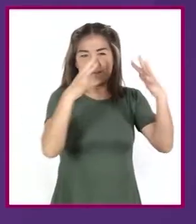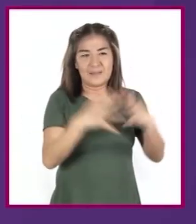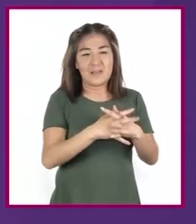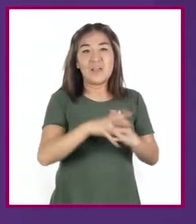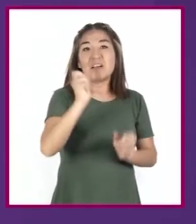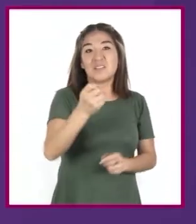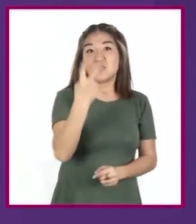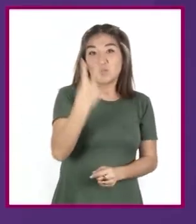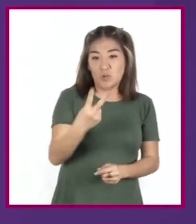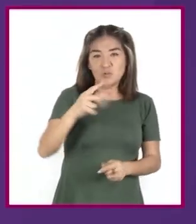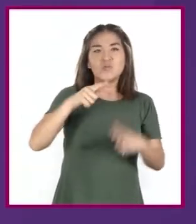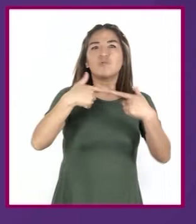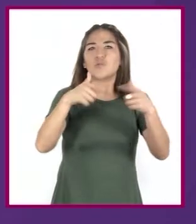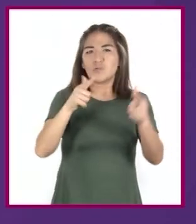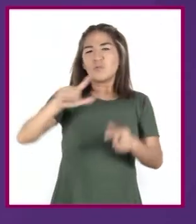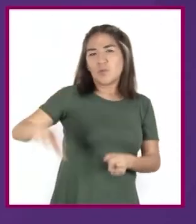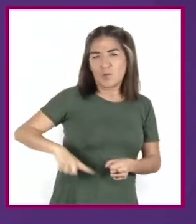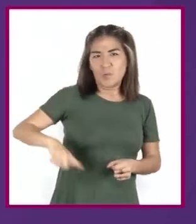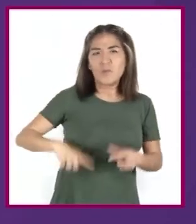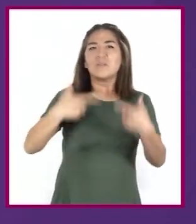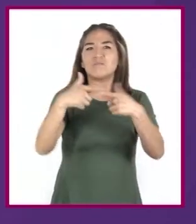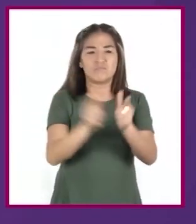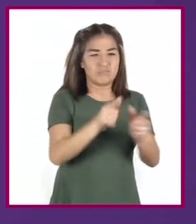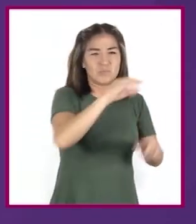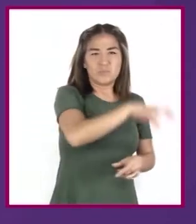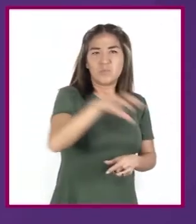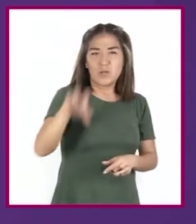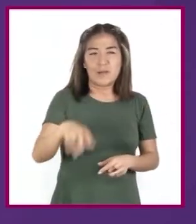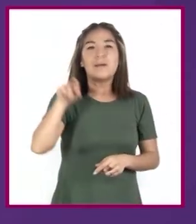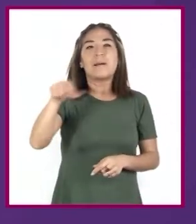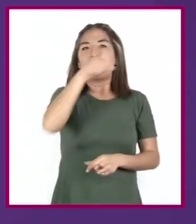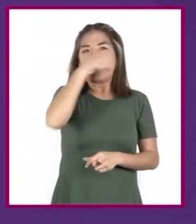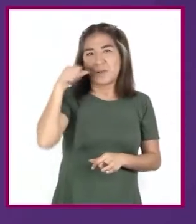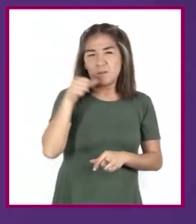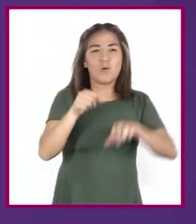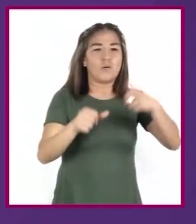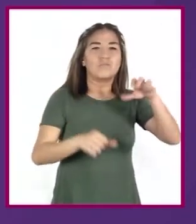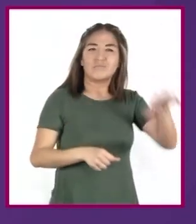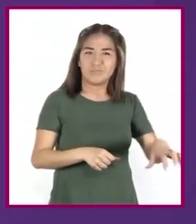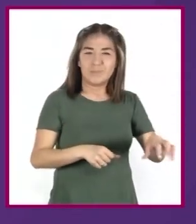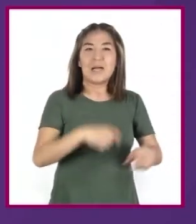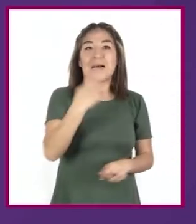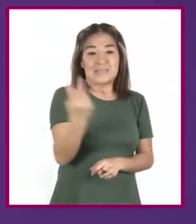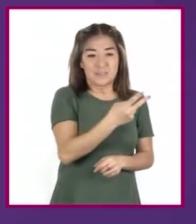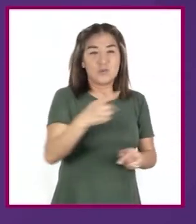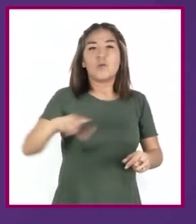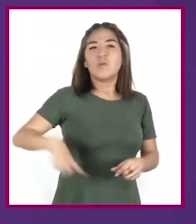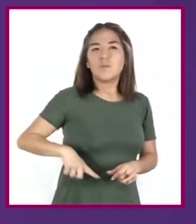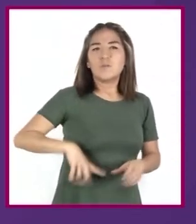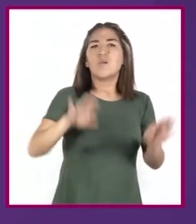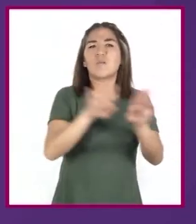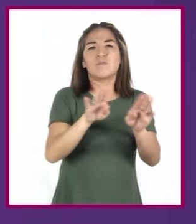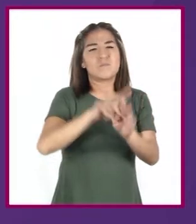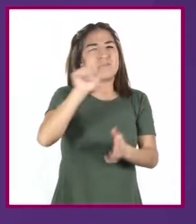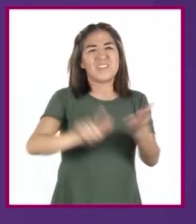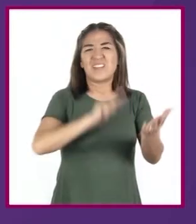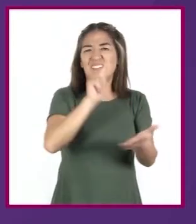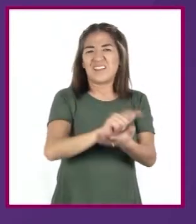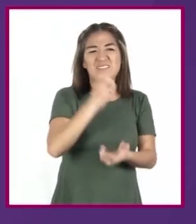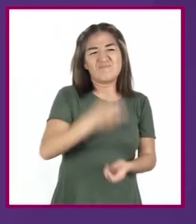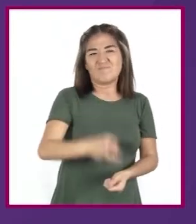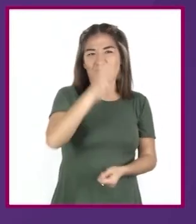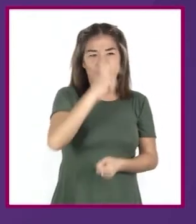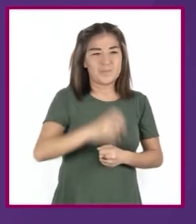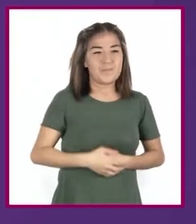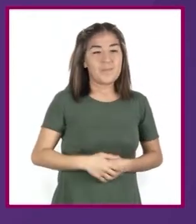mismo tiempo, el de Zuloaga en la capital y el de Benito Juárez. Ambos gobiernos promulgaron leyes radicales. Mientras